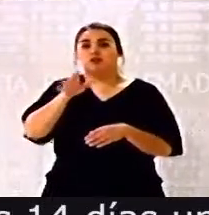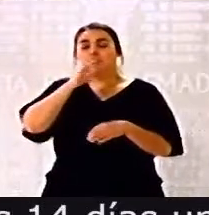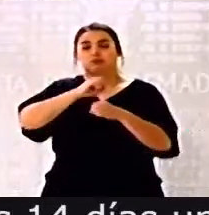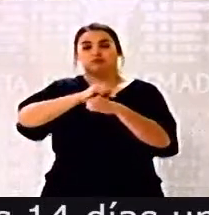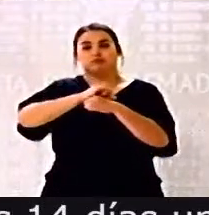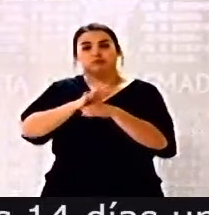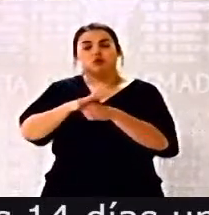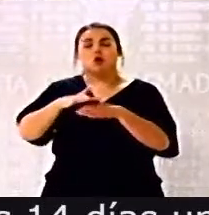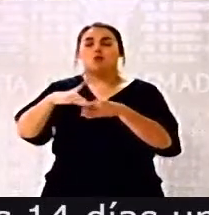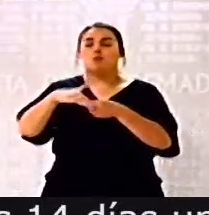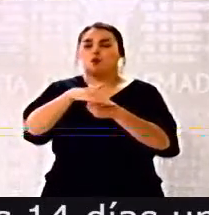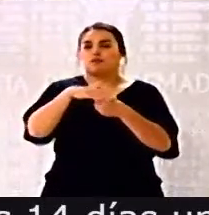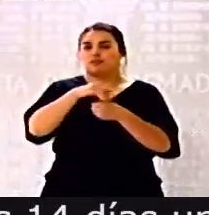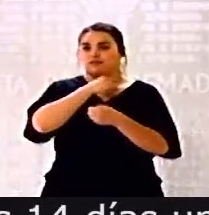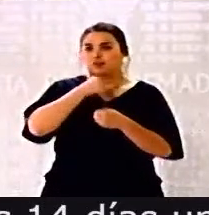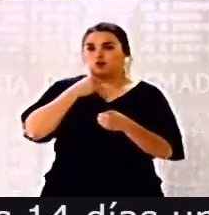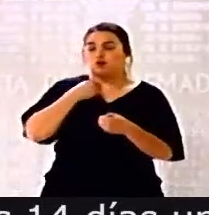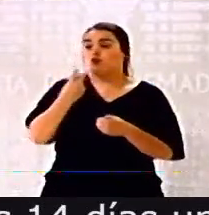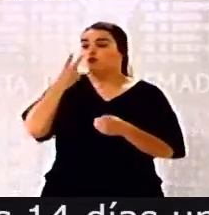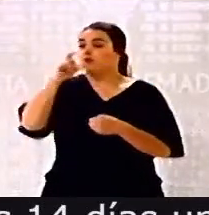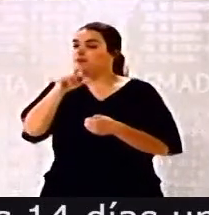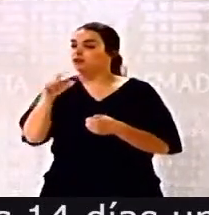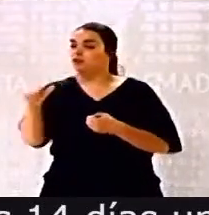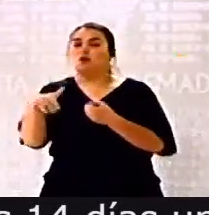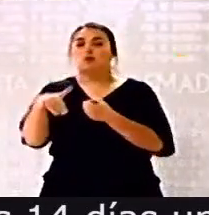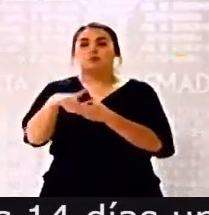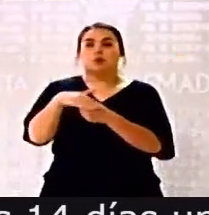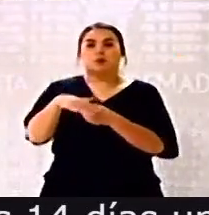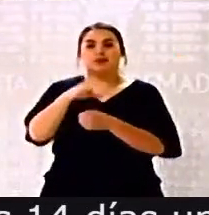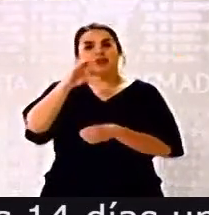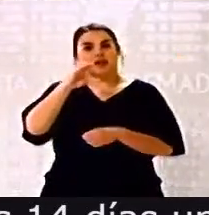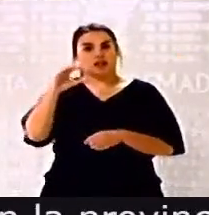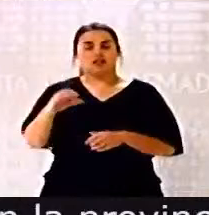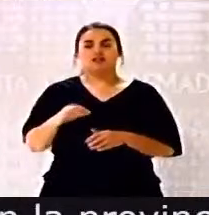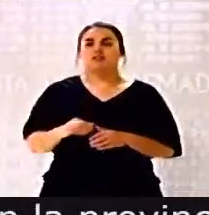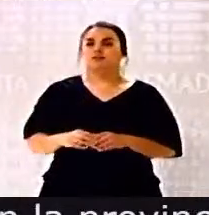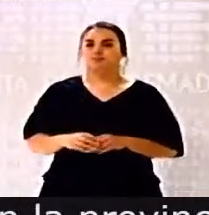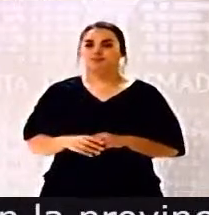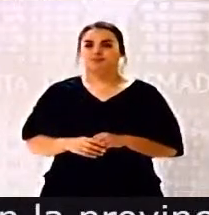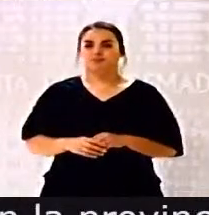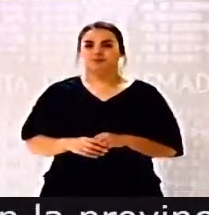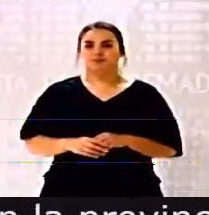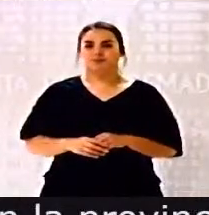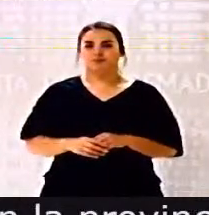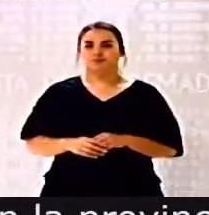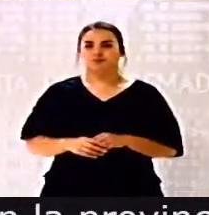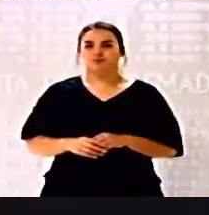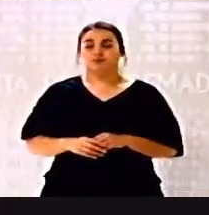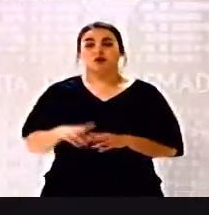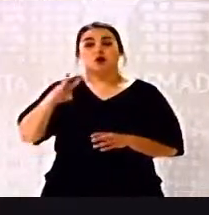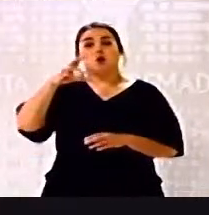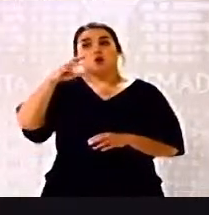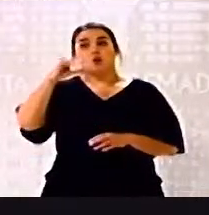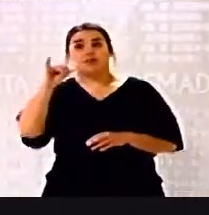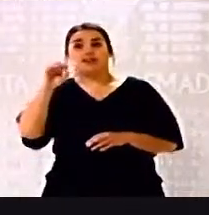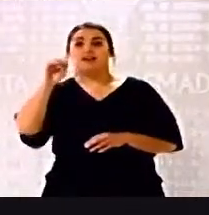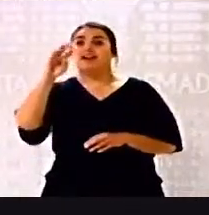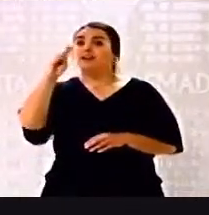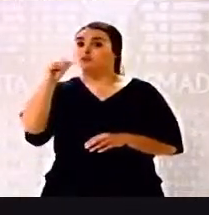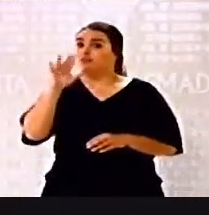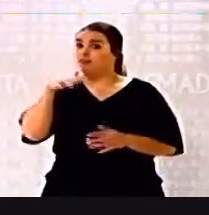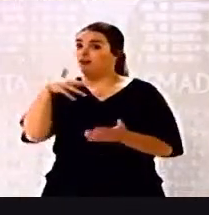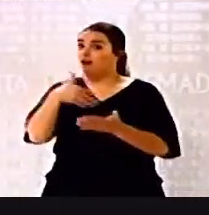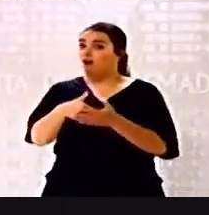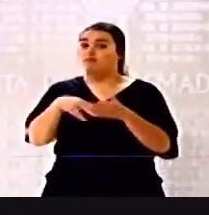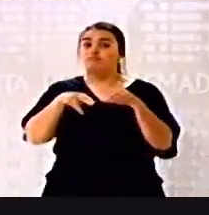provincia de Badajoz y 2 personas en la provincia de Cáceres. En nuestras UCI en los últimos 14 días no ha